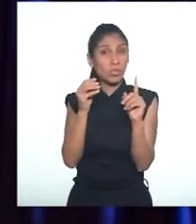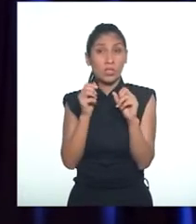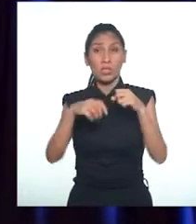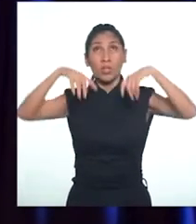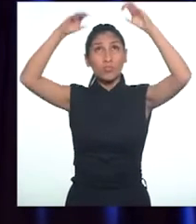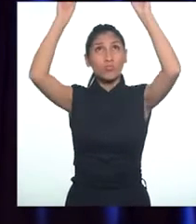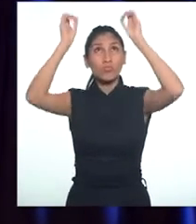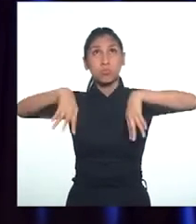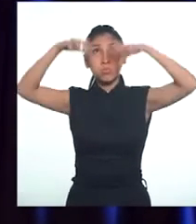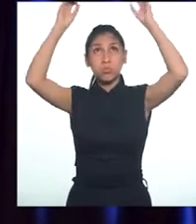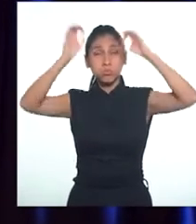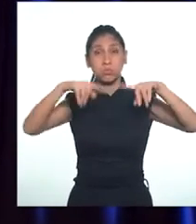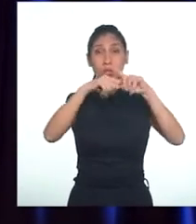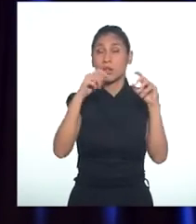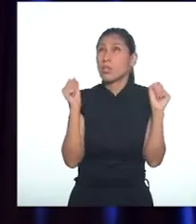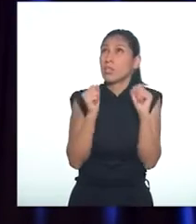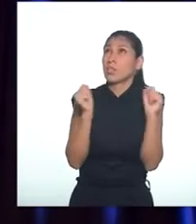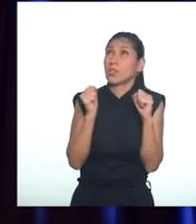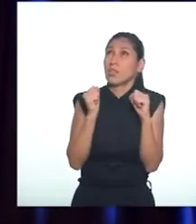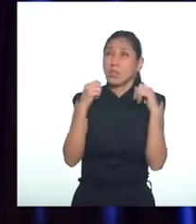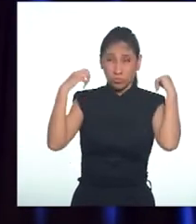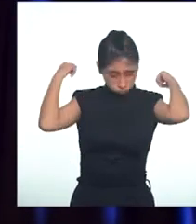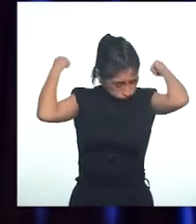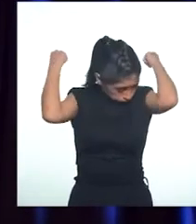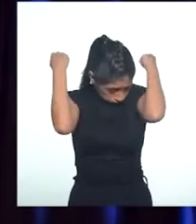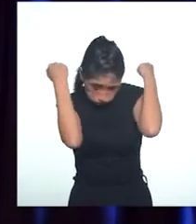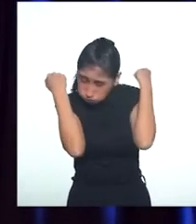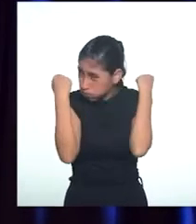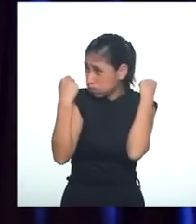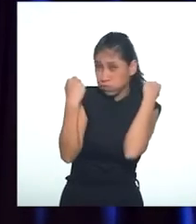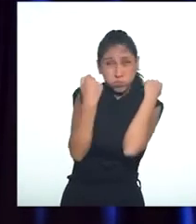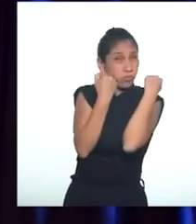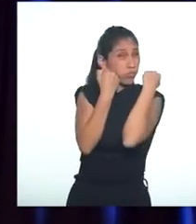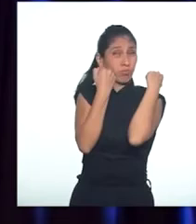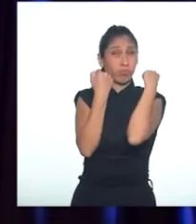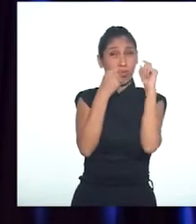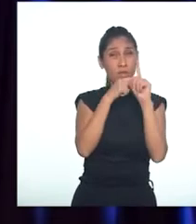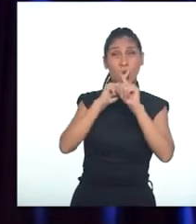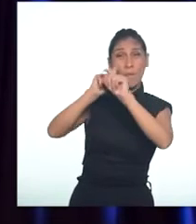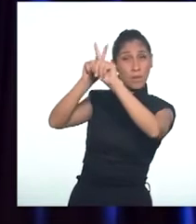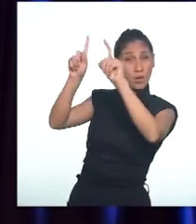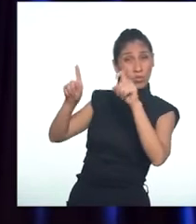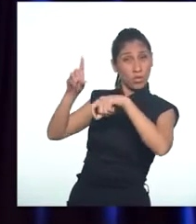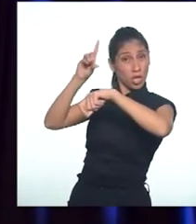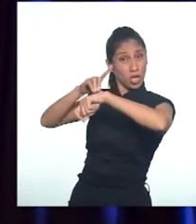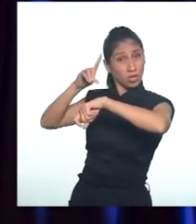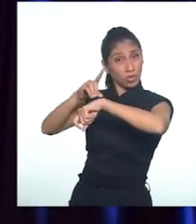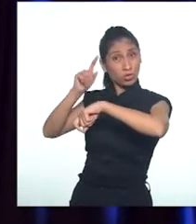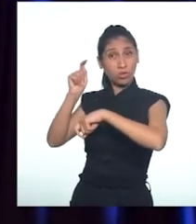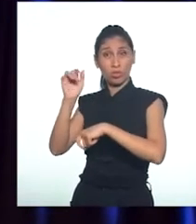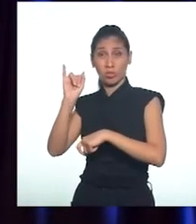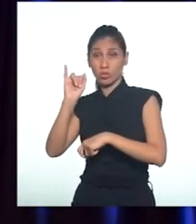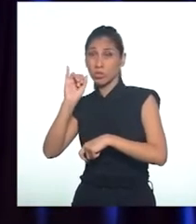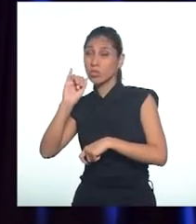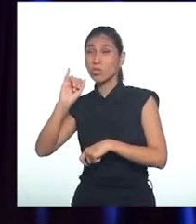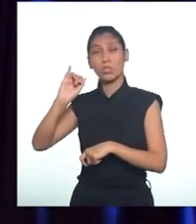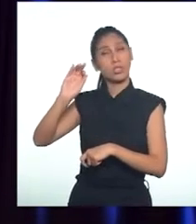tiritando bajo la lluvia, envuelta en una mala capa, pregunta si el doctor Trifulgas está en